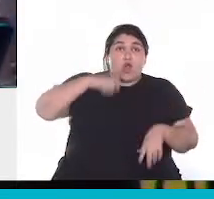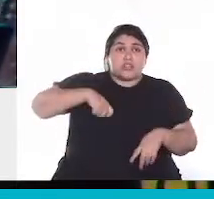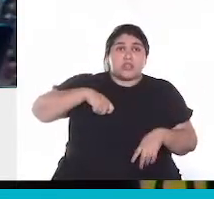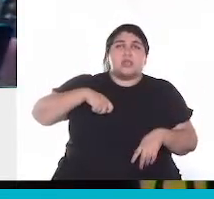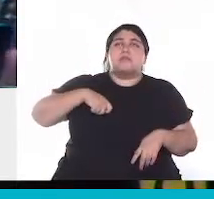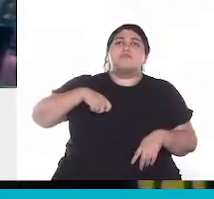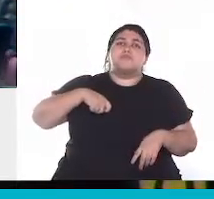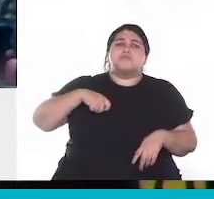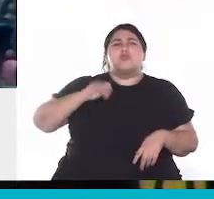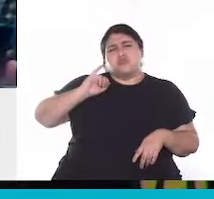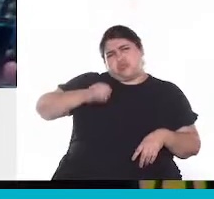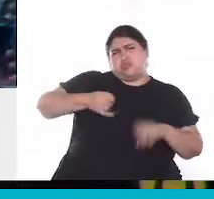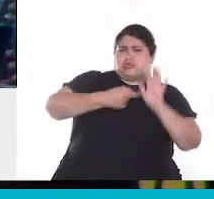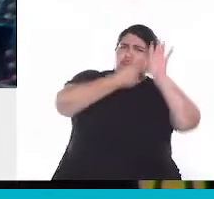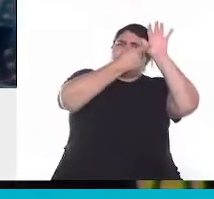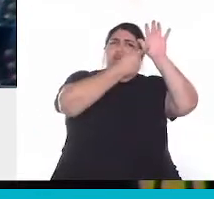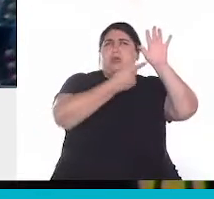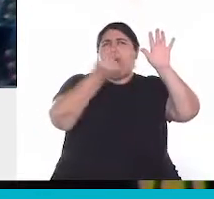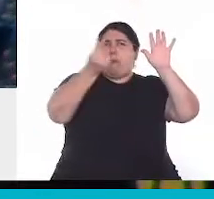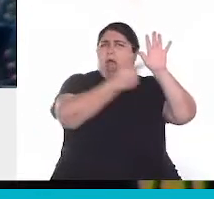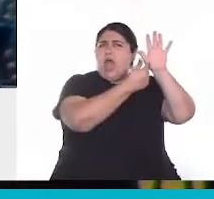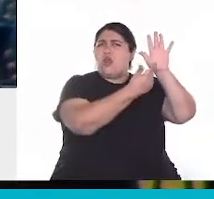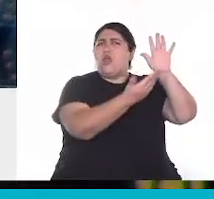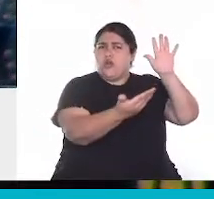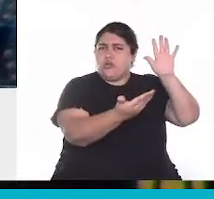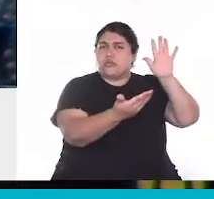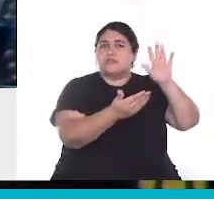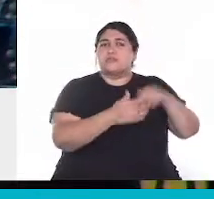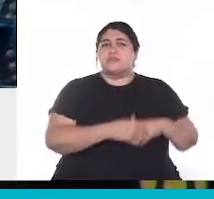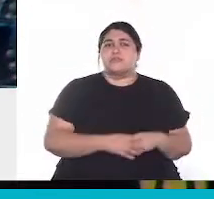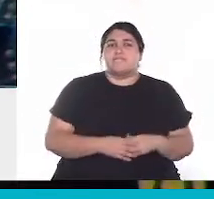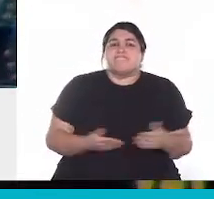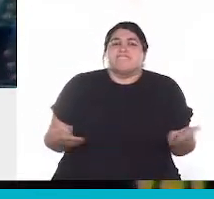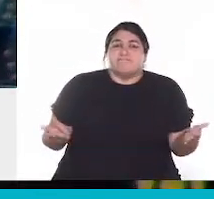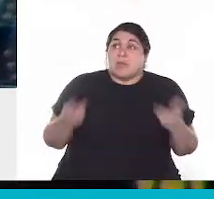dice, sí, vale. Esa misma Corte,